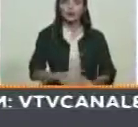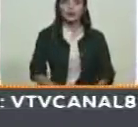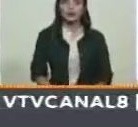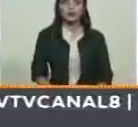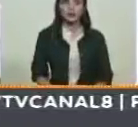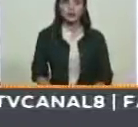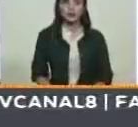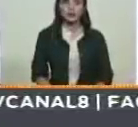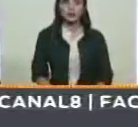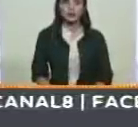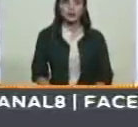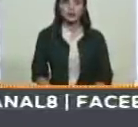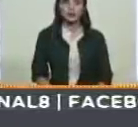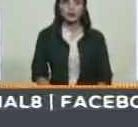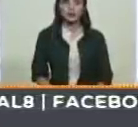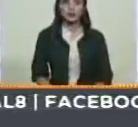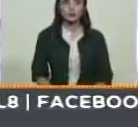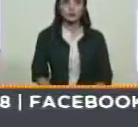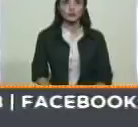mucho cuidado